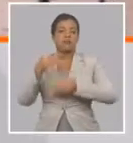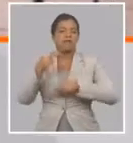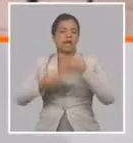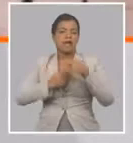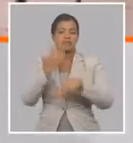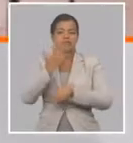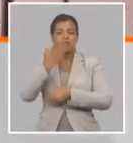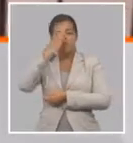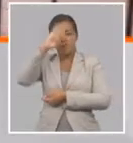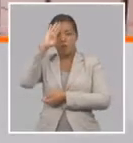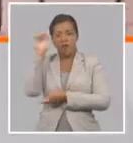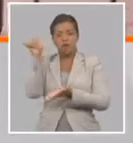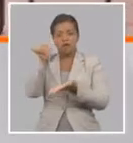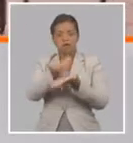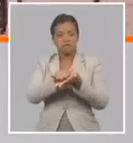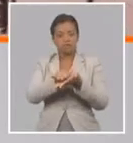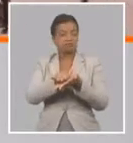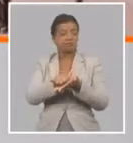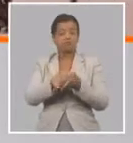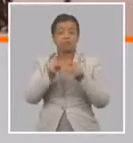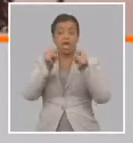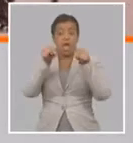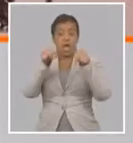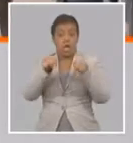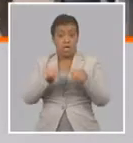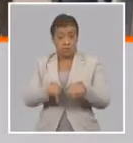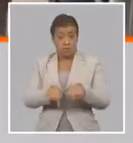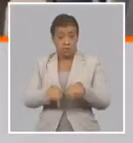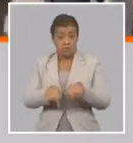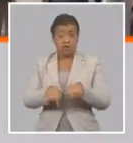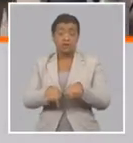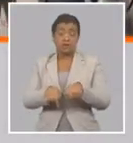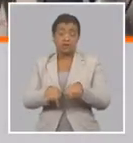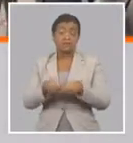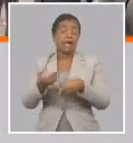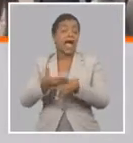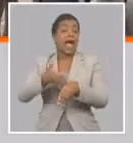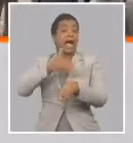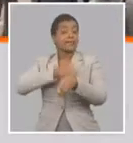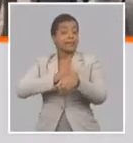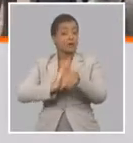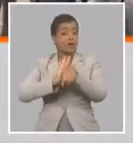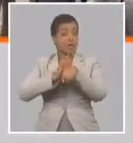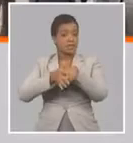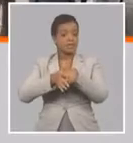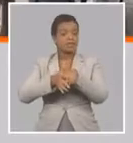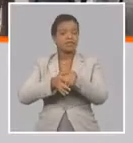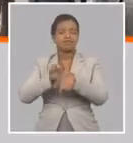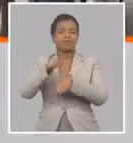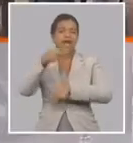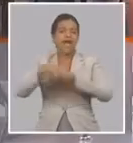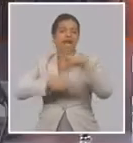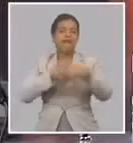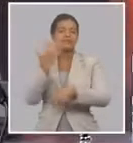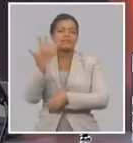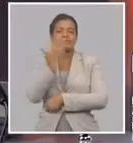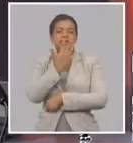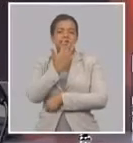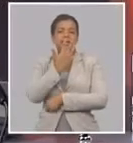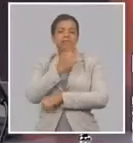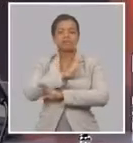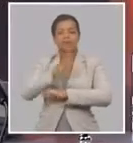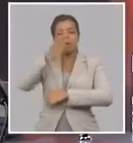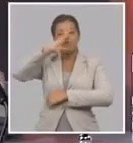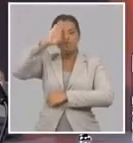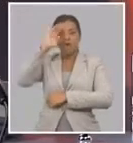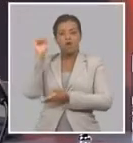exactamente antiguamente o sea antes de la de la existencia de la pandemia este modelo o sea era aplicable exclusivamente a los